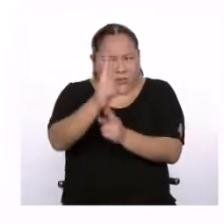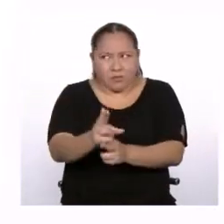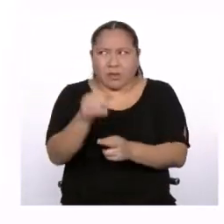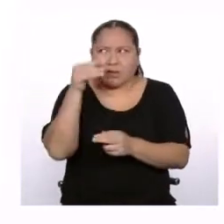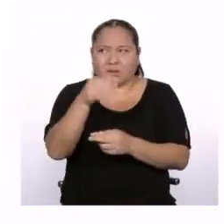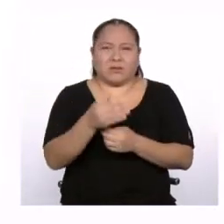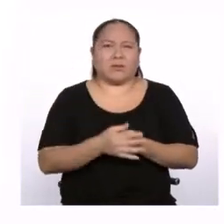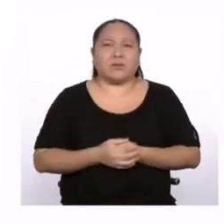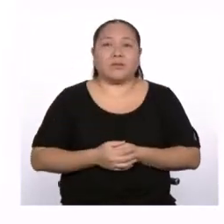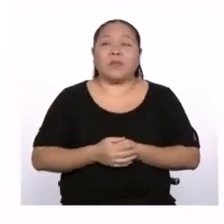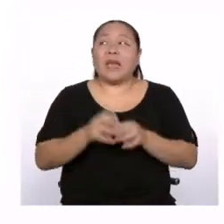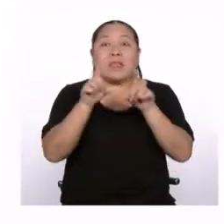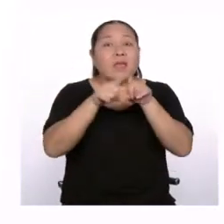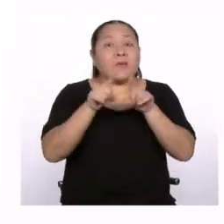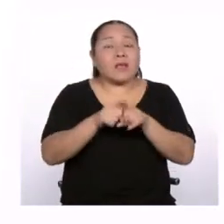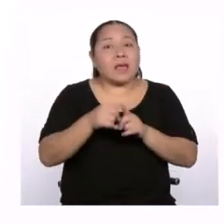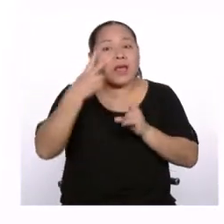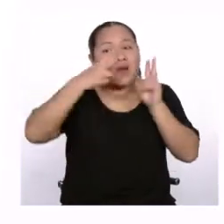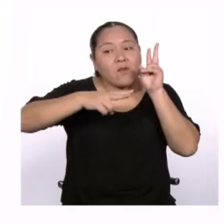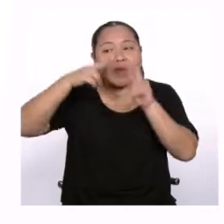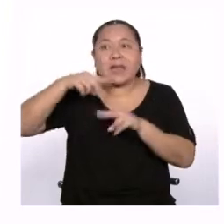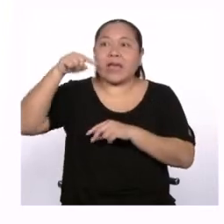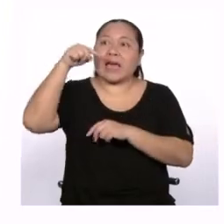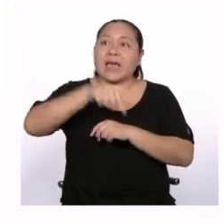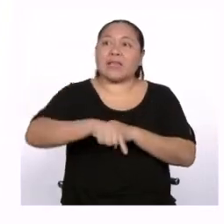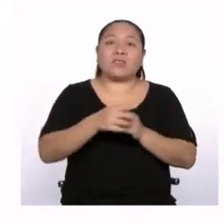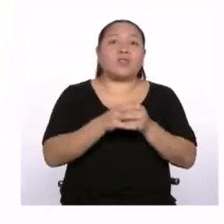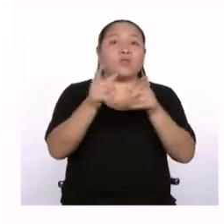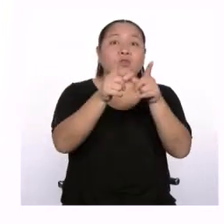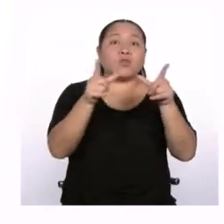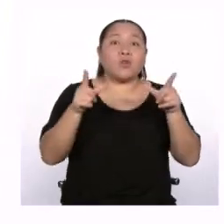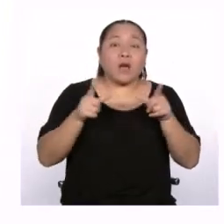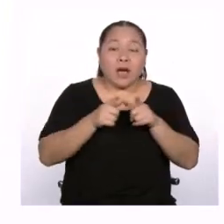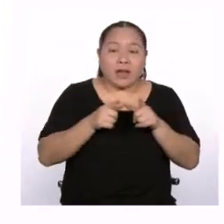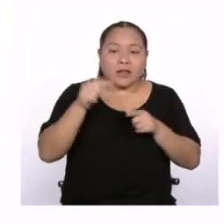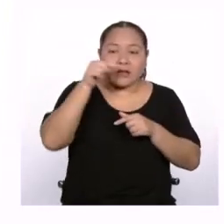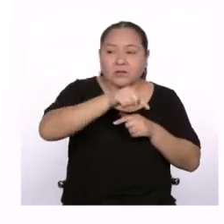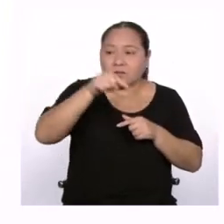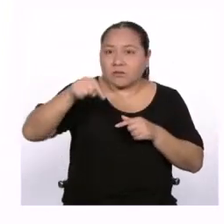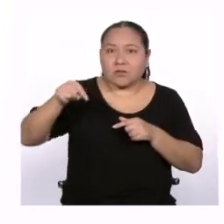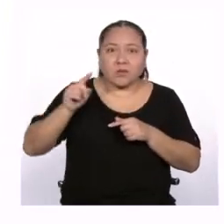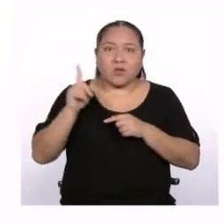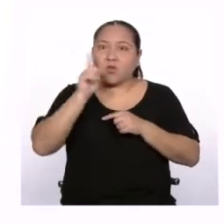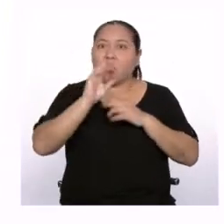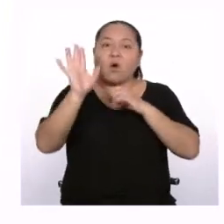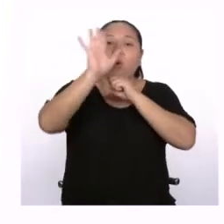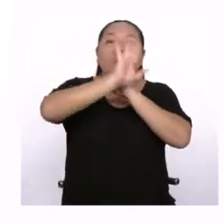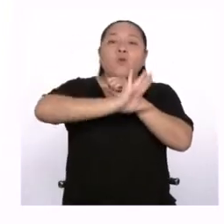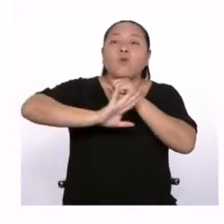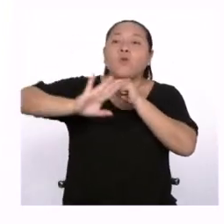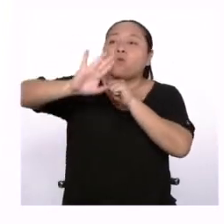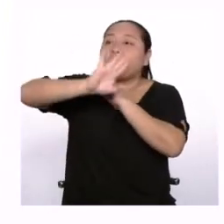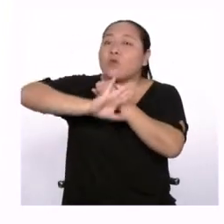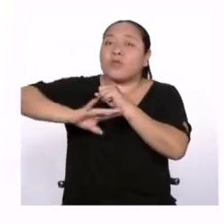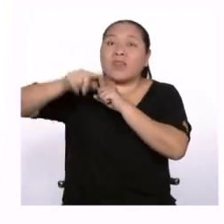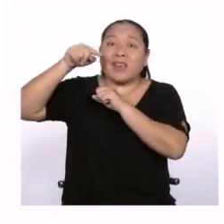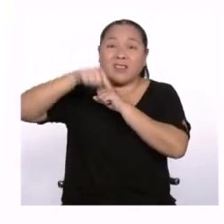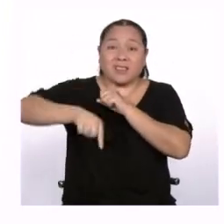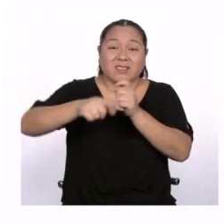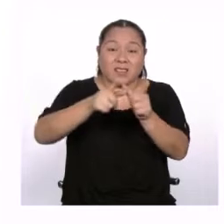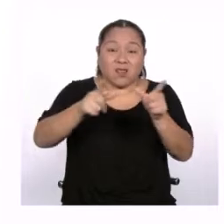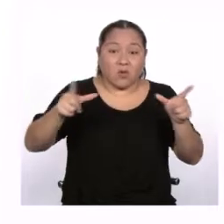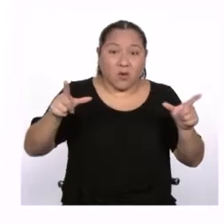es. Además, hay que tener en cuenta que estas incursiones no buscan proteger el patrimonio, porque están enfocadas